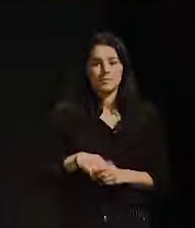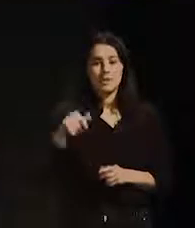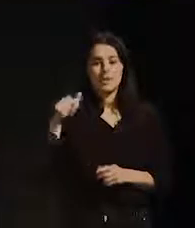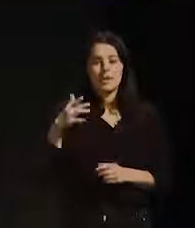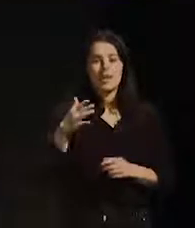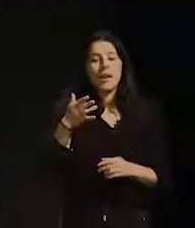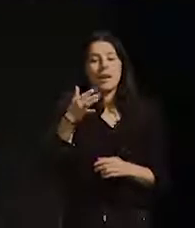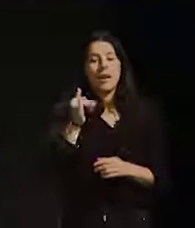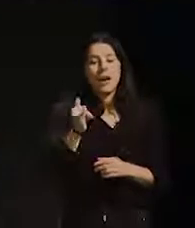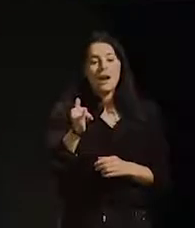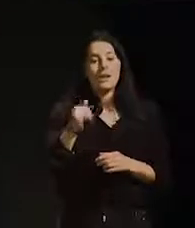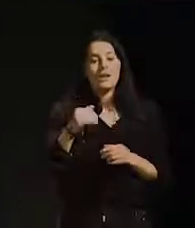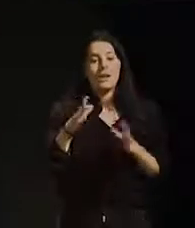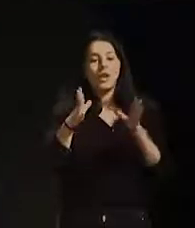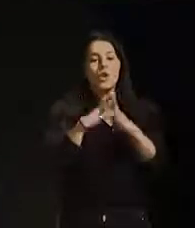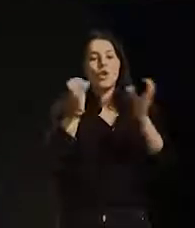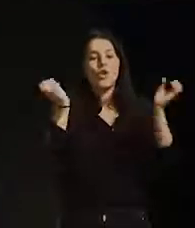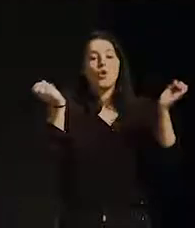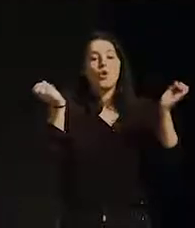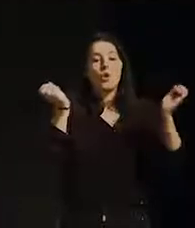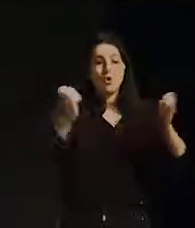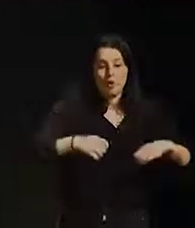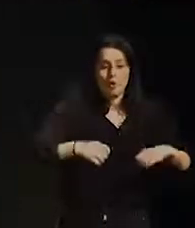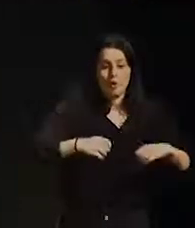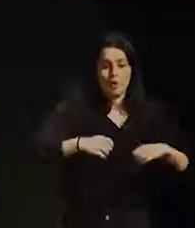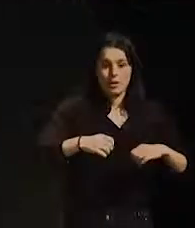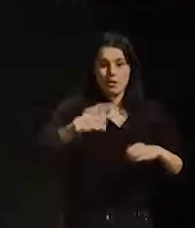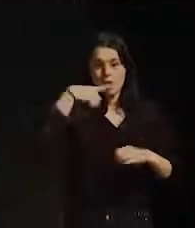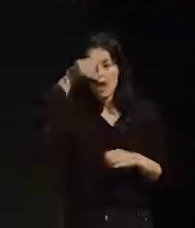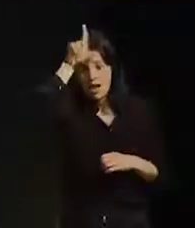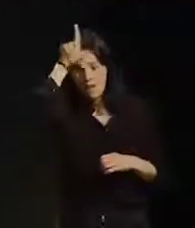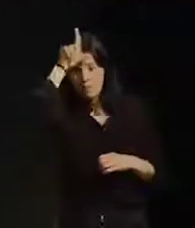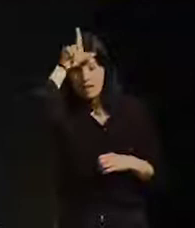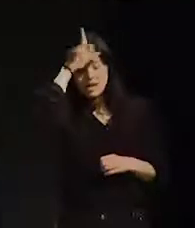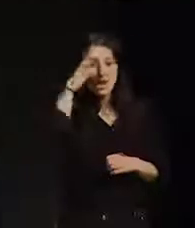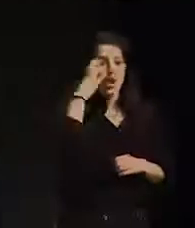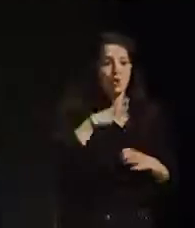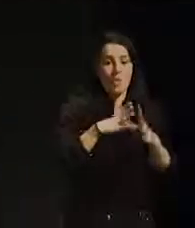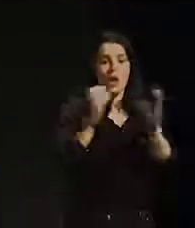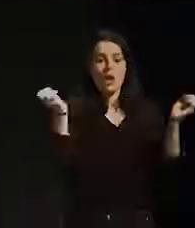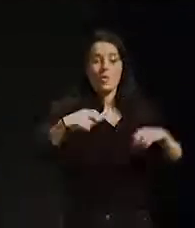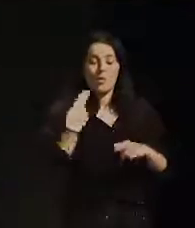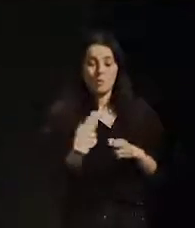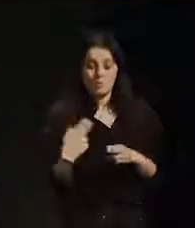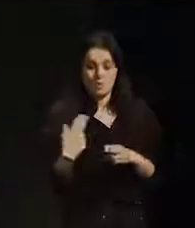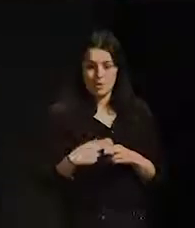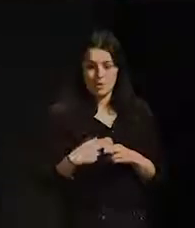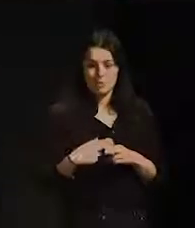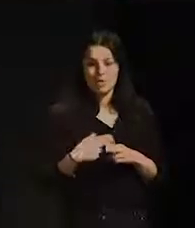convenio entre la República Democrática Alemana y Cuba. Pero no